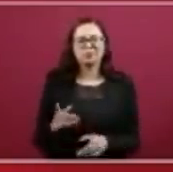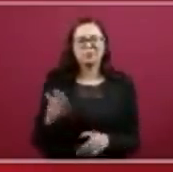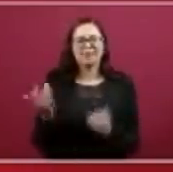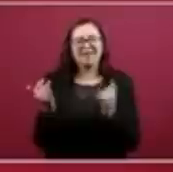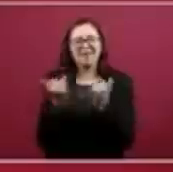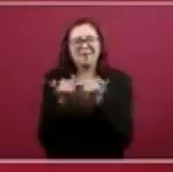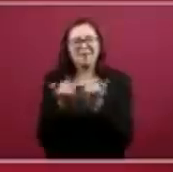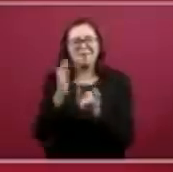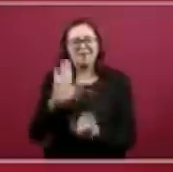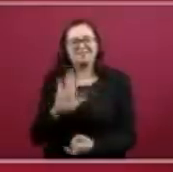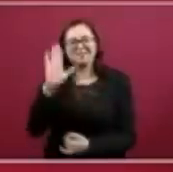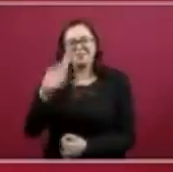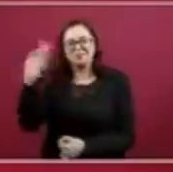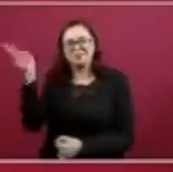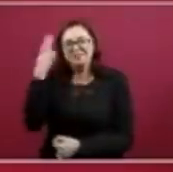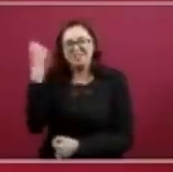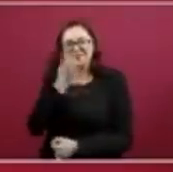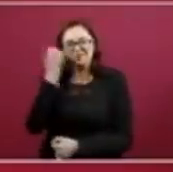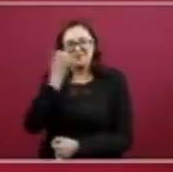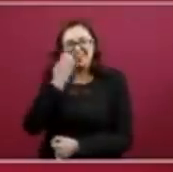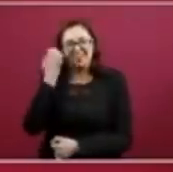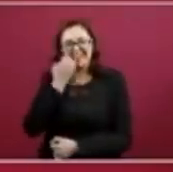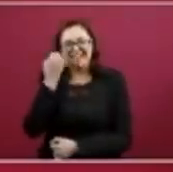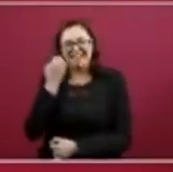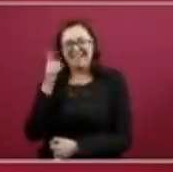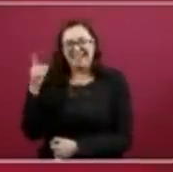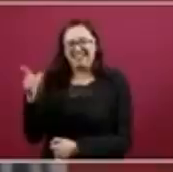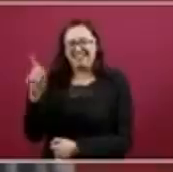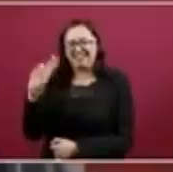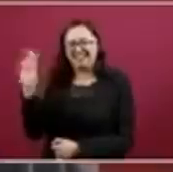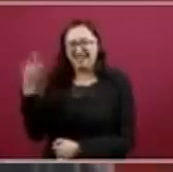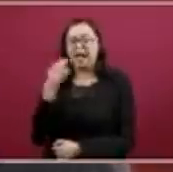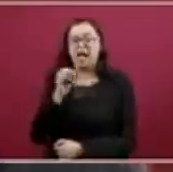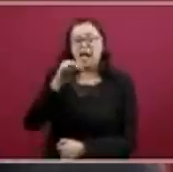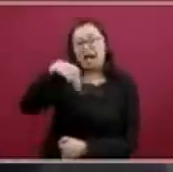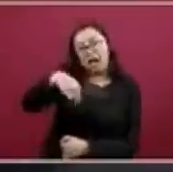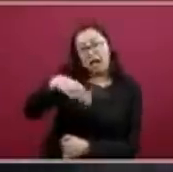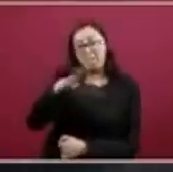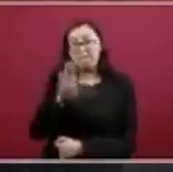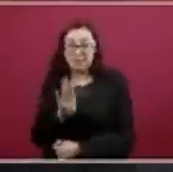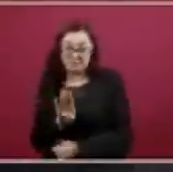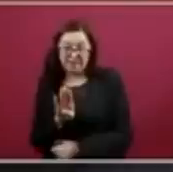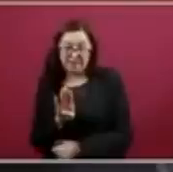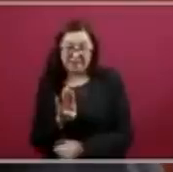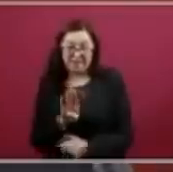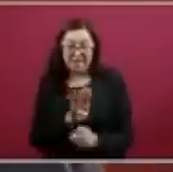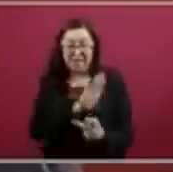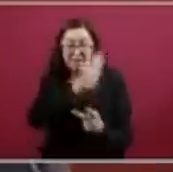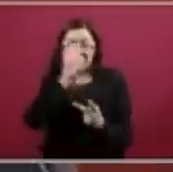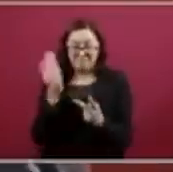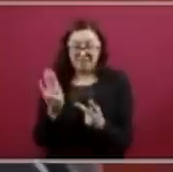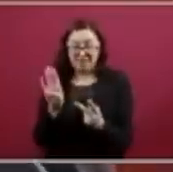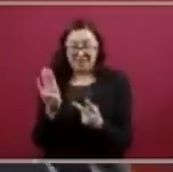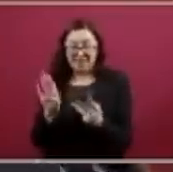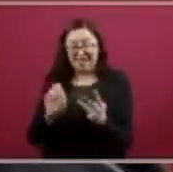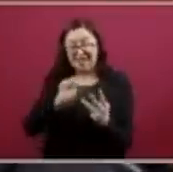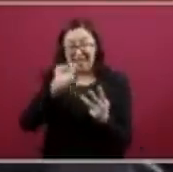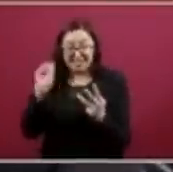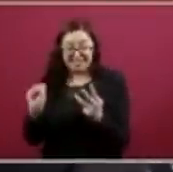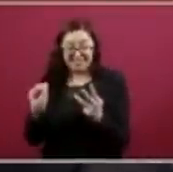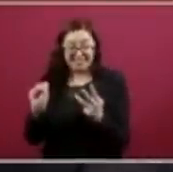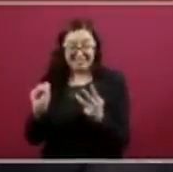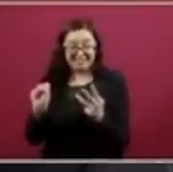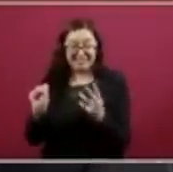universidad? Que era MB, B, S